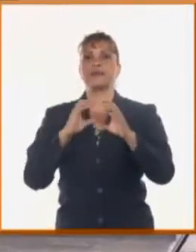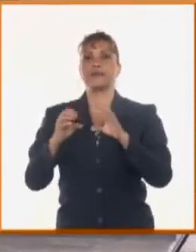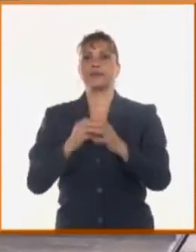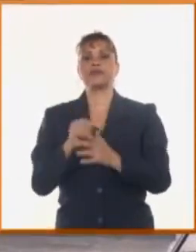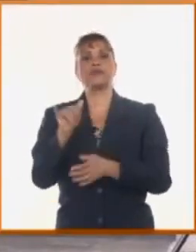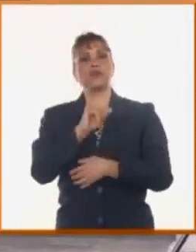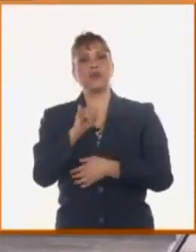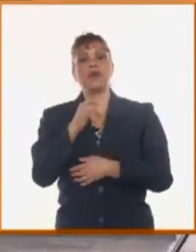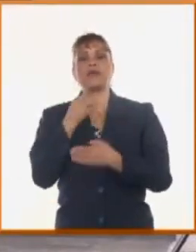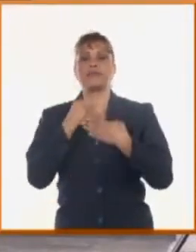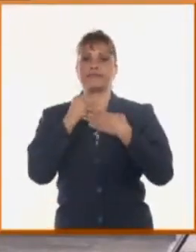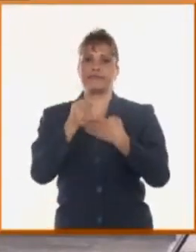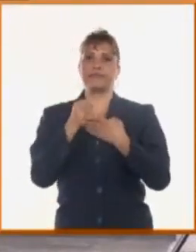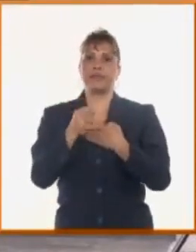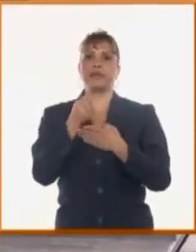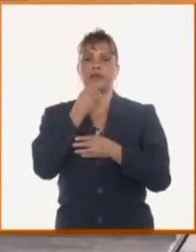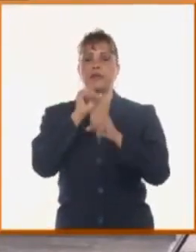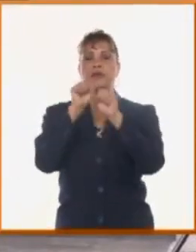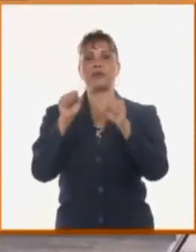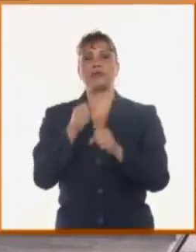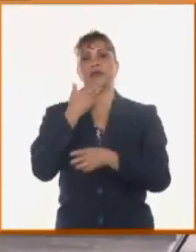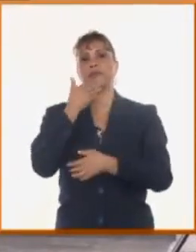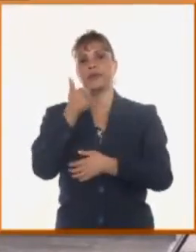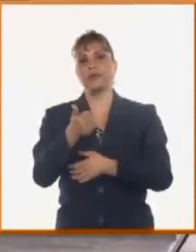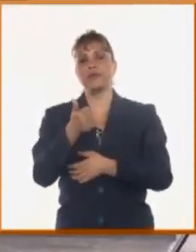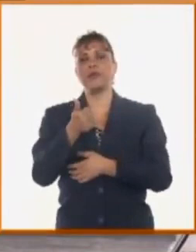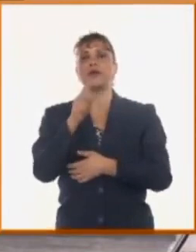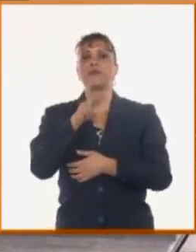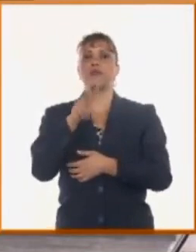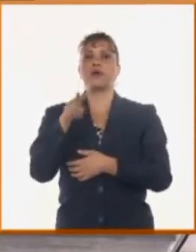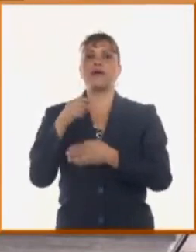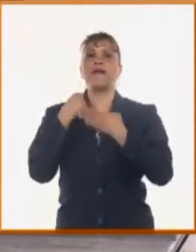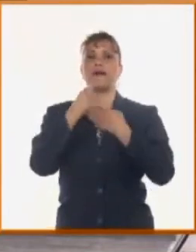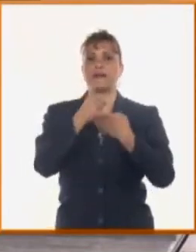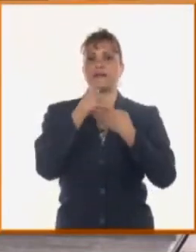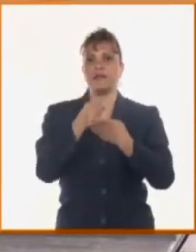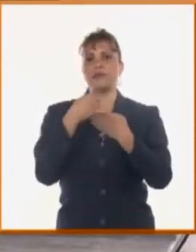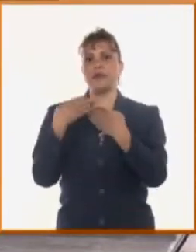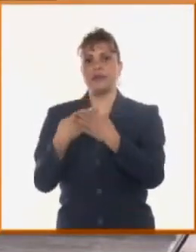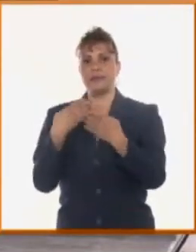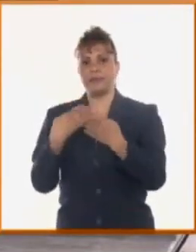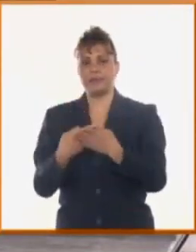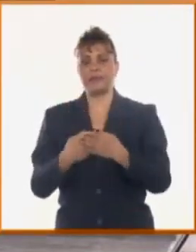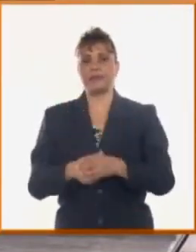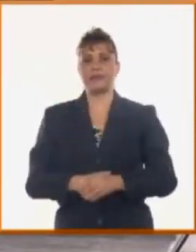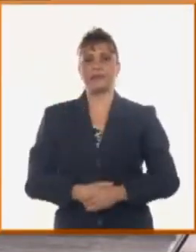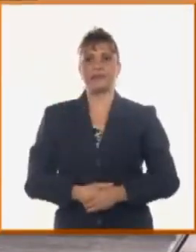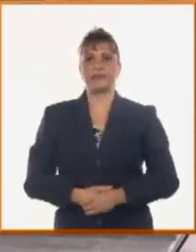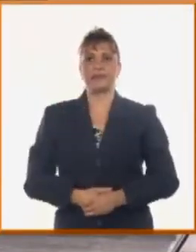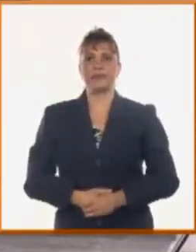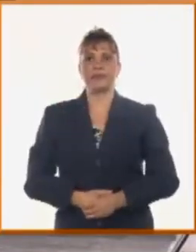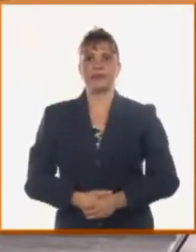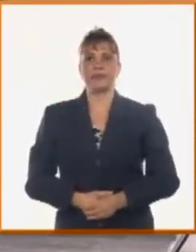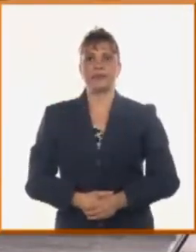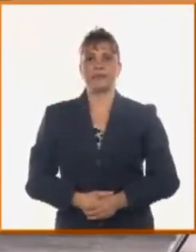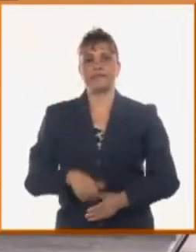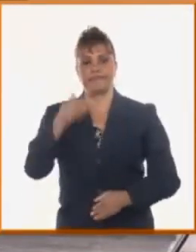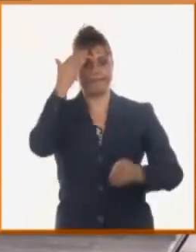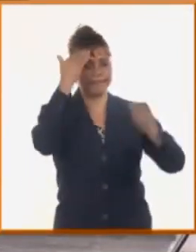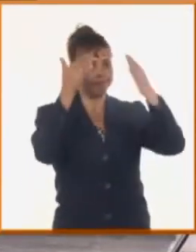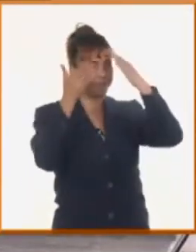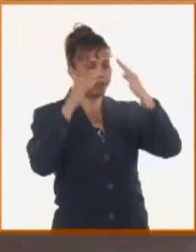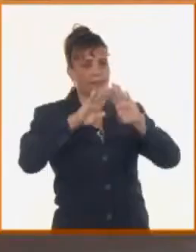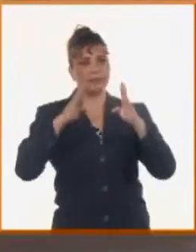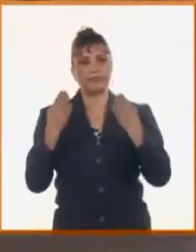también encuentren esa posibilidad de buscar allí lo que le ofrecen estas propias empresas. Así que le agradezco muchísimo a